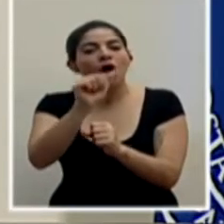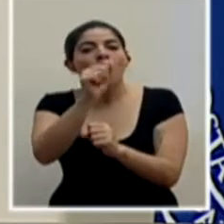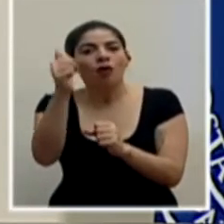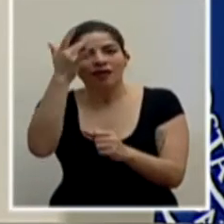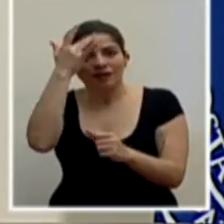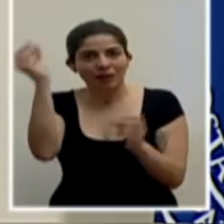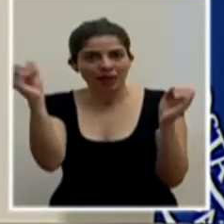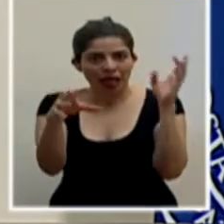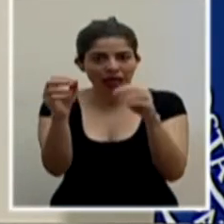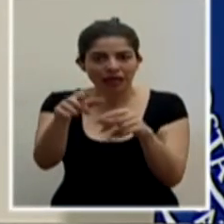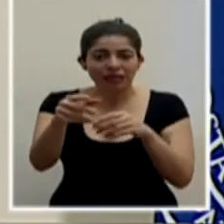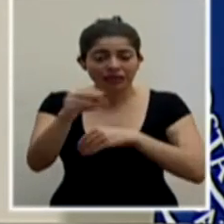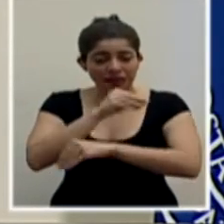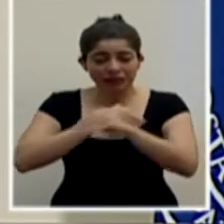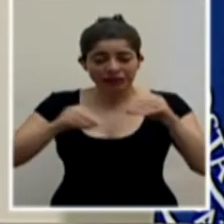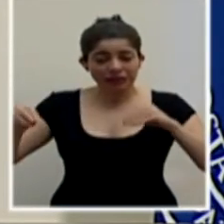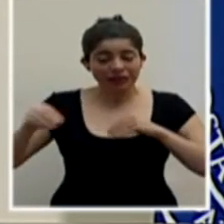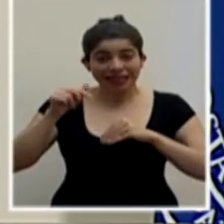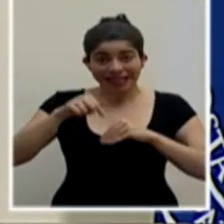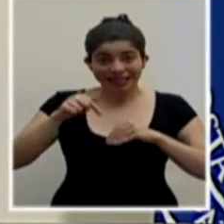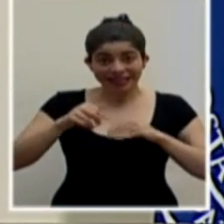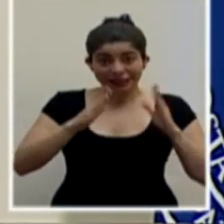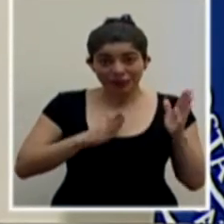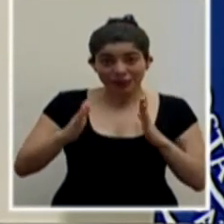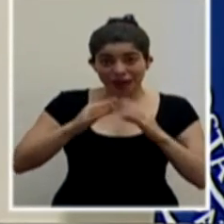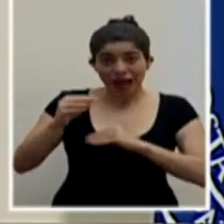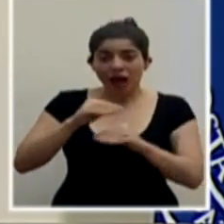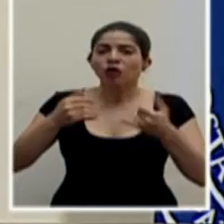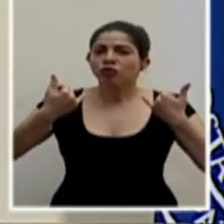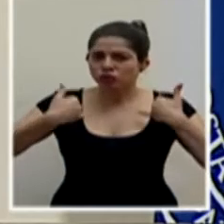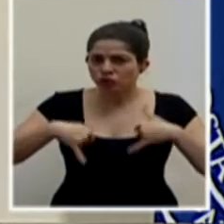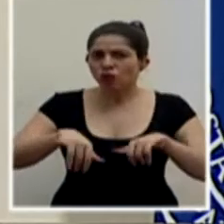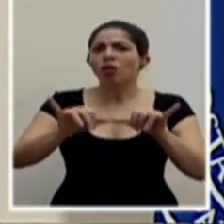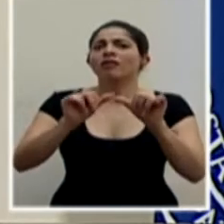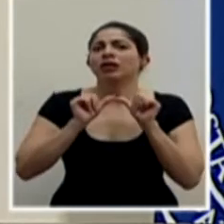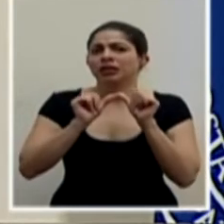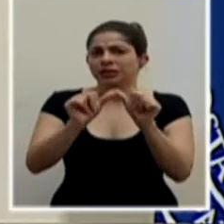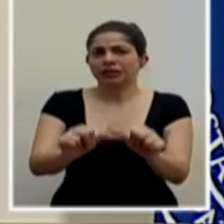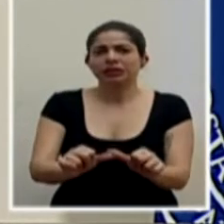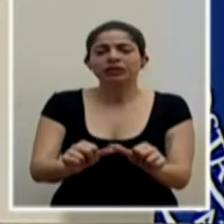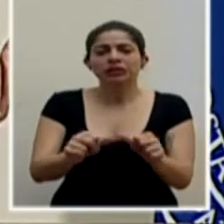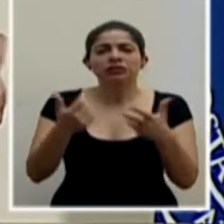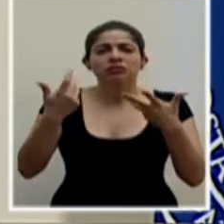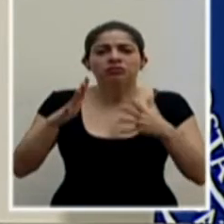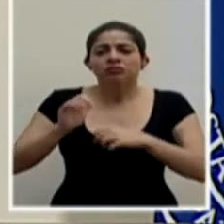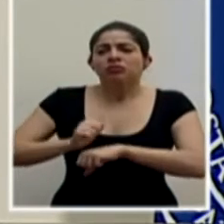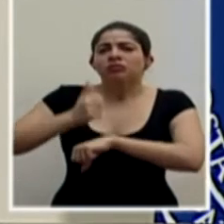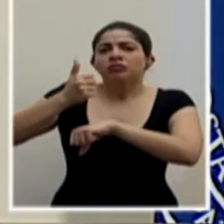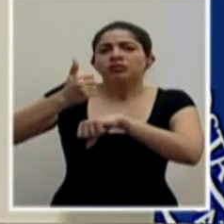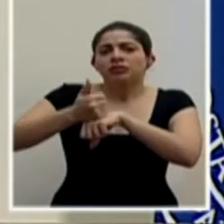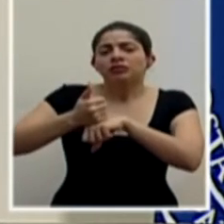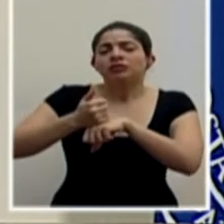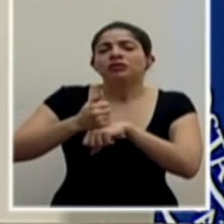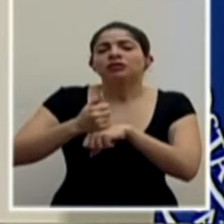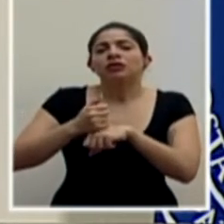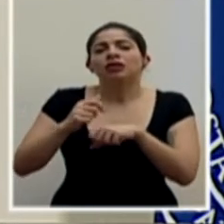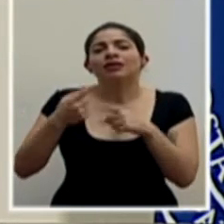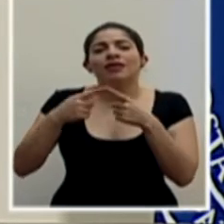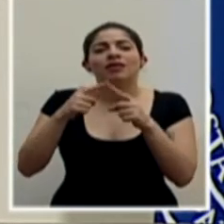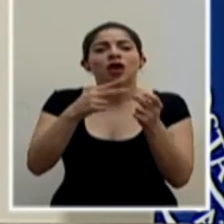patologías. Y esos acondicionamientos continúan. Se han creado alas en